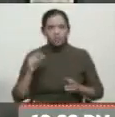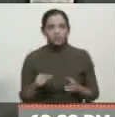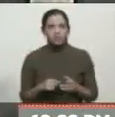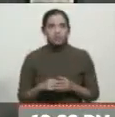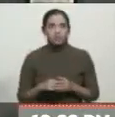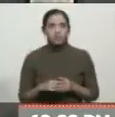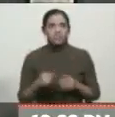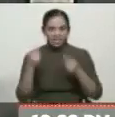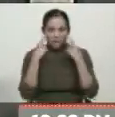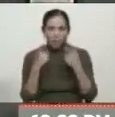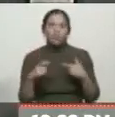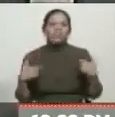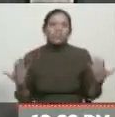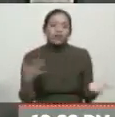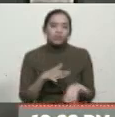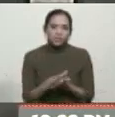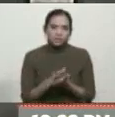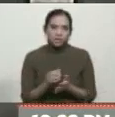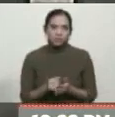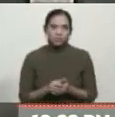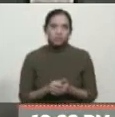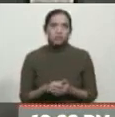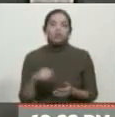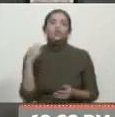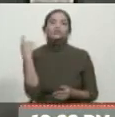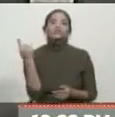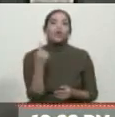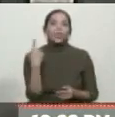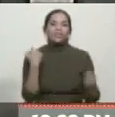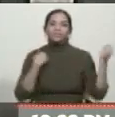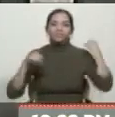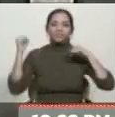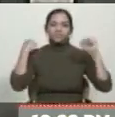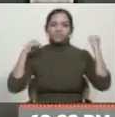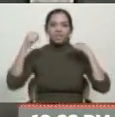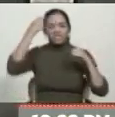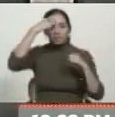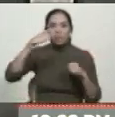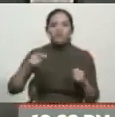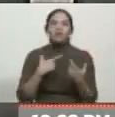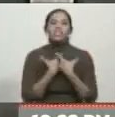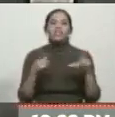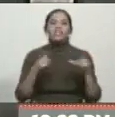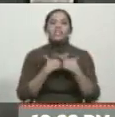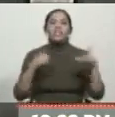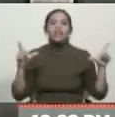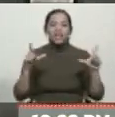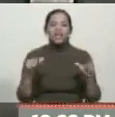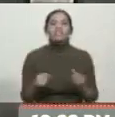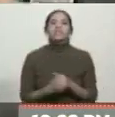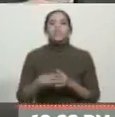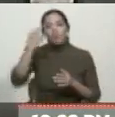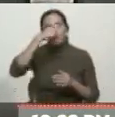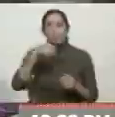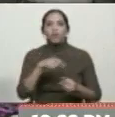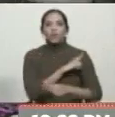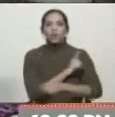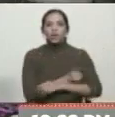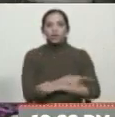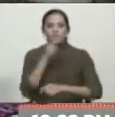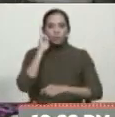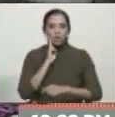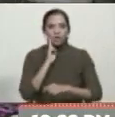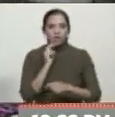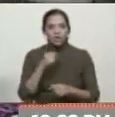que nos demos cuenta qué es lo que está pasando. Solamente la rebeldía hace pueblos libres y la libertad pueblo poderoso. Simón Bolívar Negra, ¿cómo estás, Mango? Bueno,